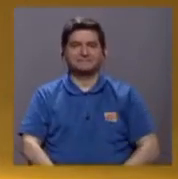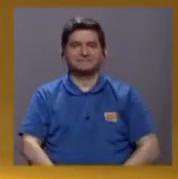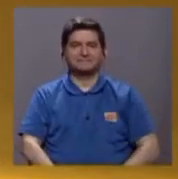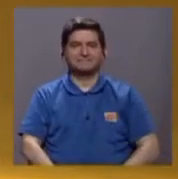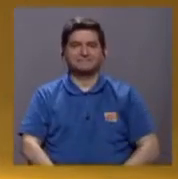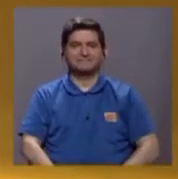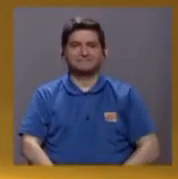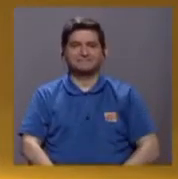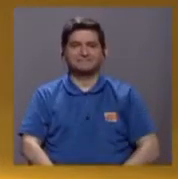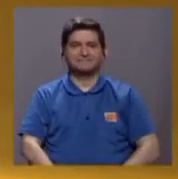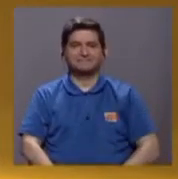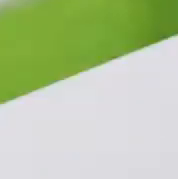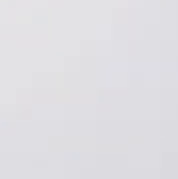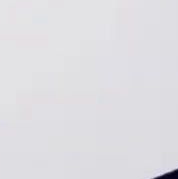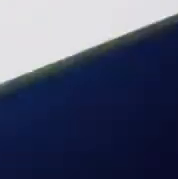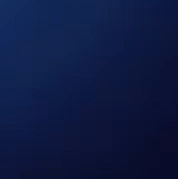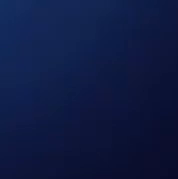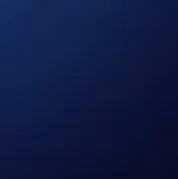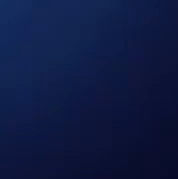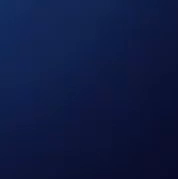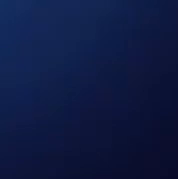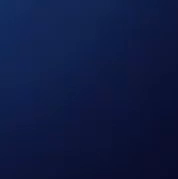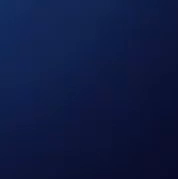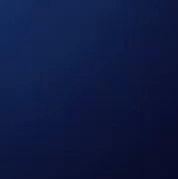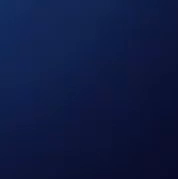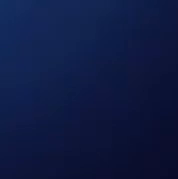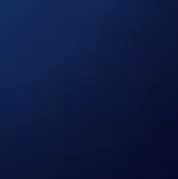favor, señora embajadora.